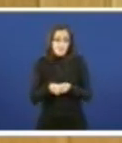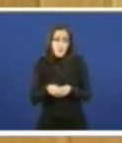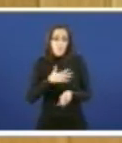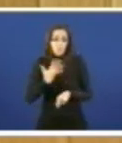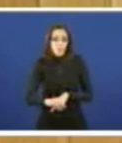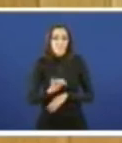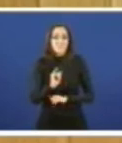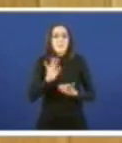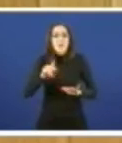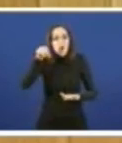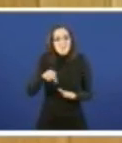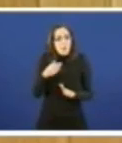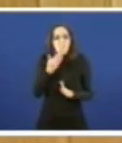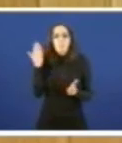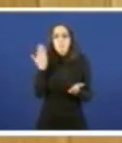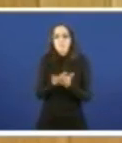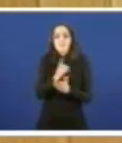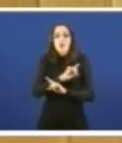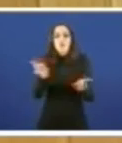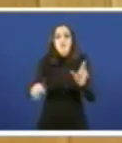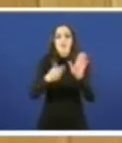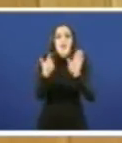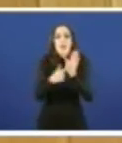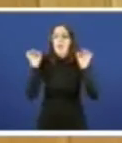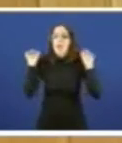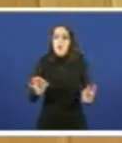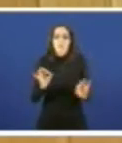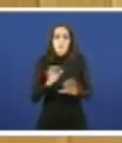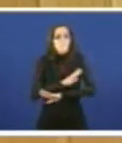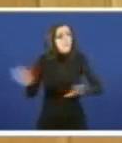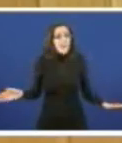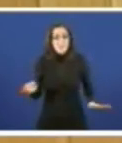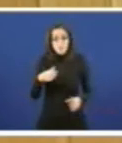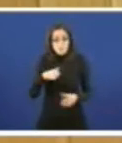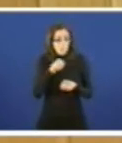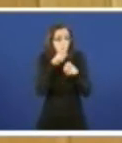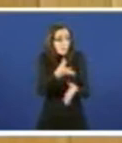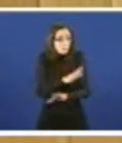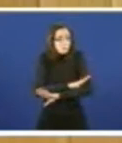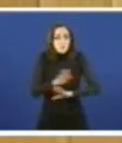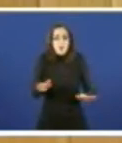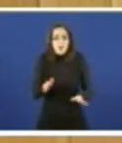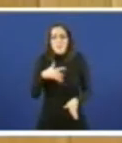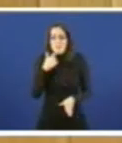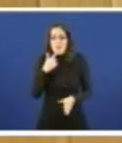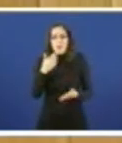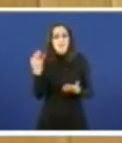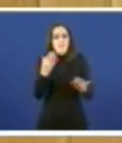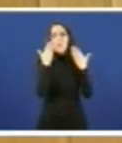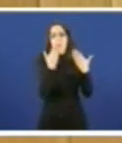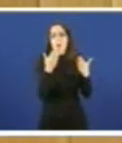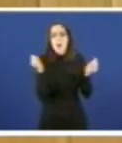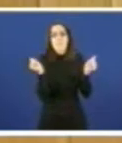proposición non de lei di exactamente o que quixen decir. Decir que se conmemore o 24 de febreiro